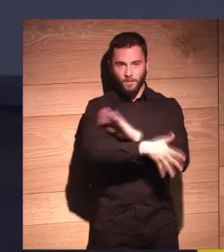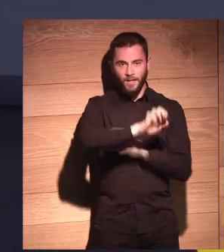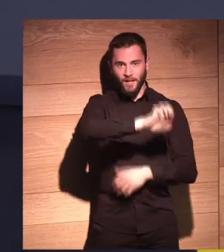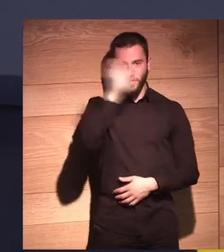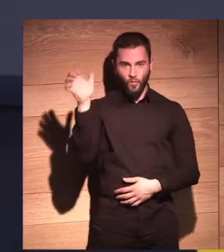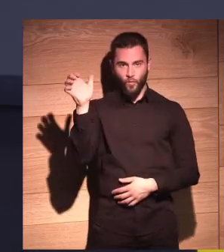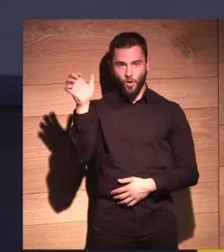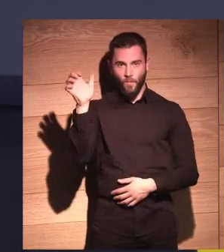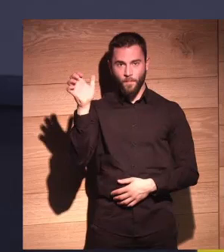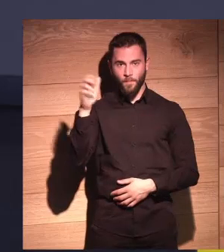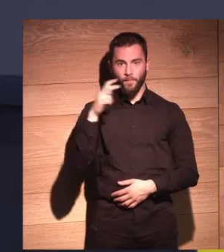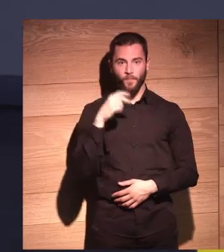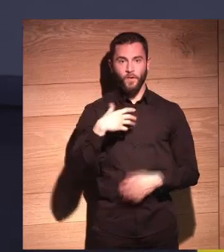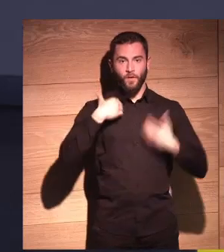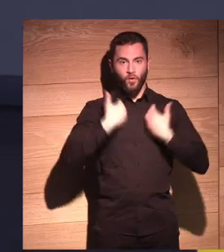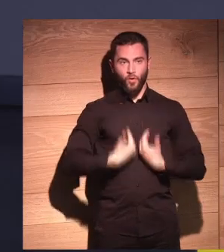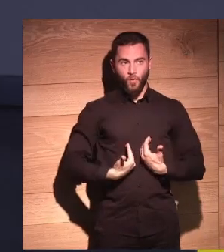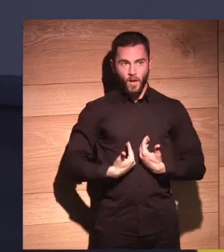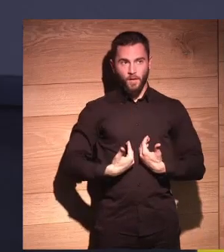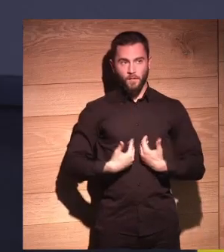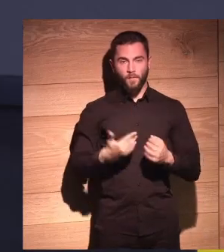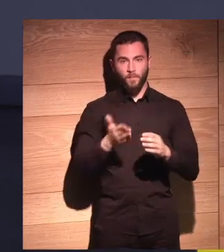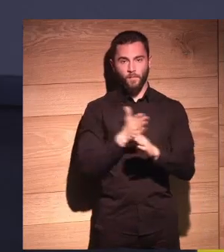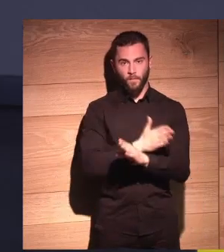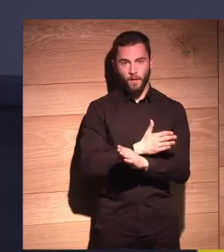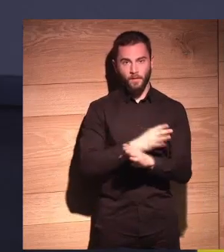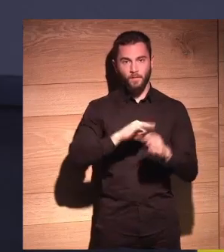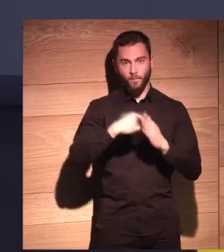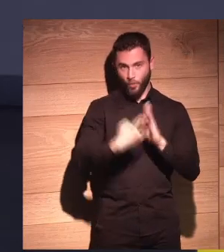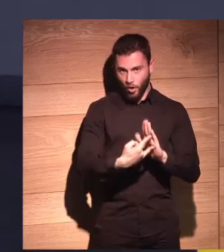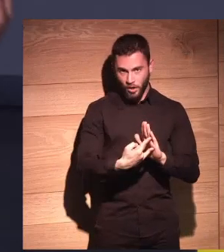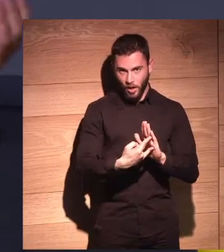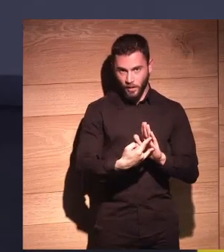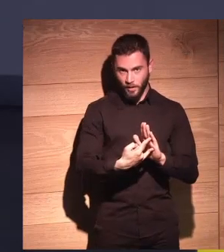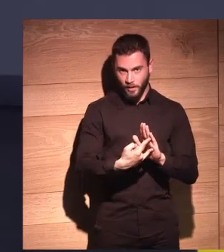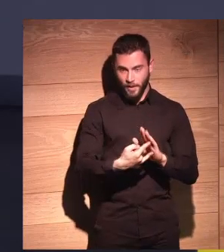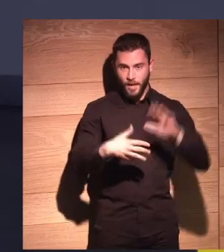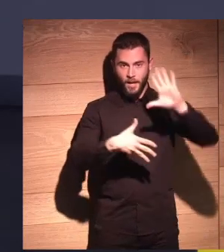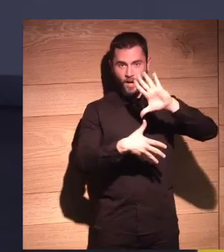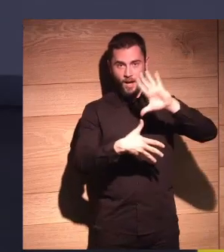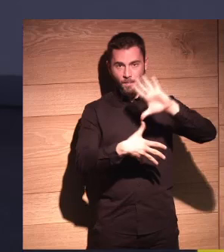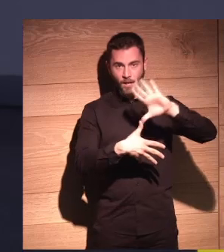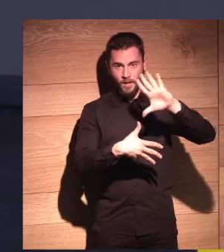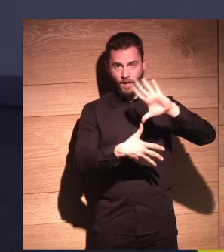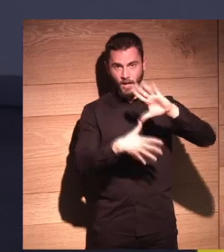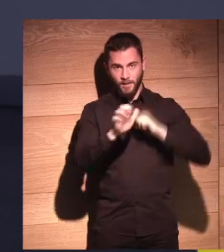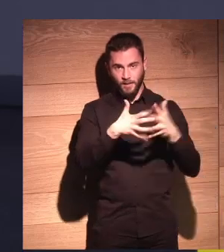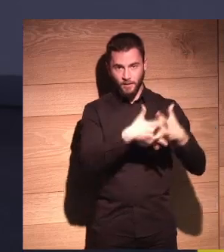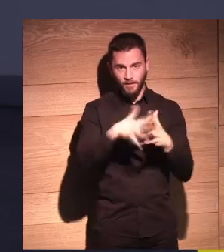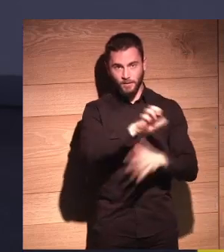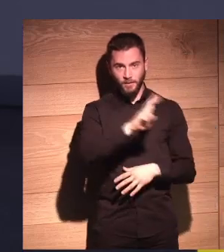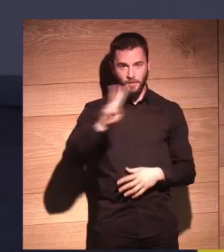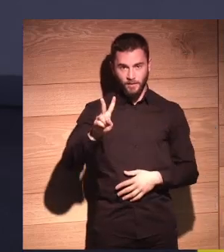Europa tenemos el Human Brain Project, el proyecto del cerebro humano. En América está en Estados Unidos la